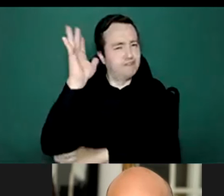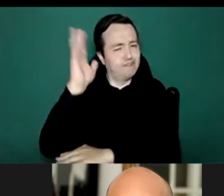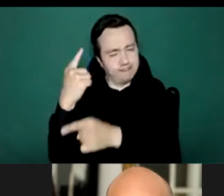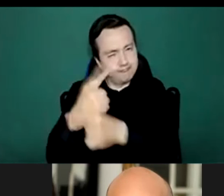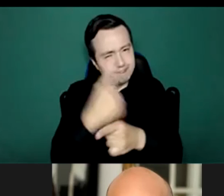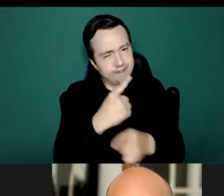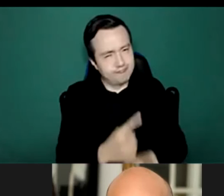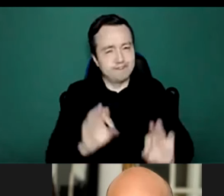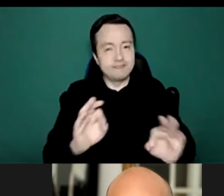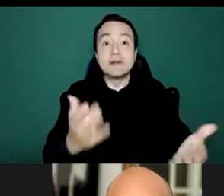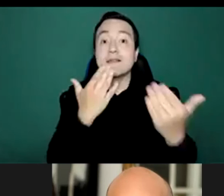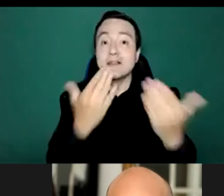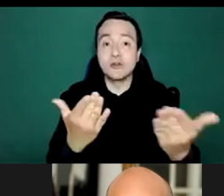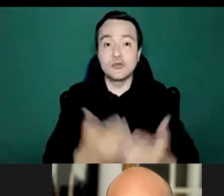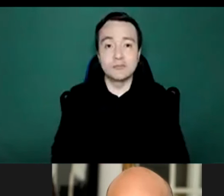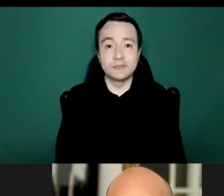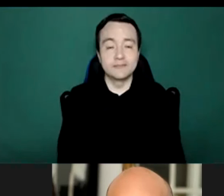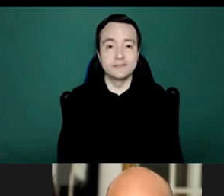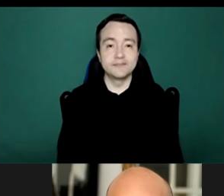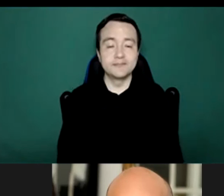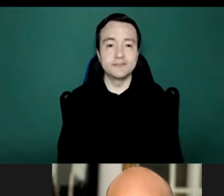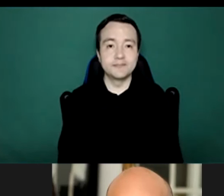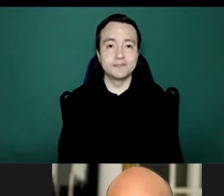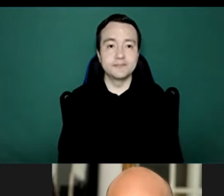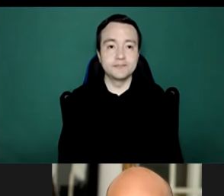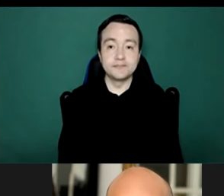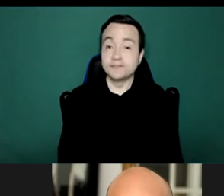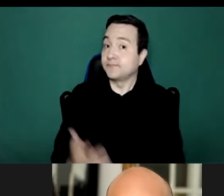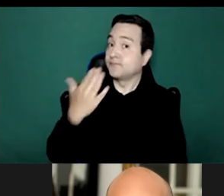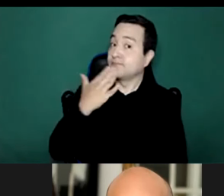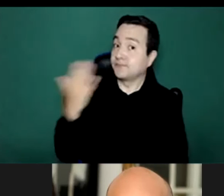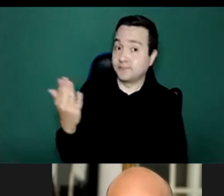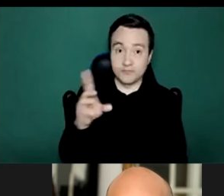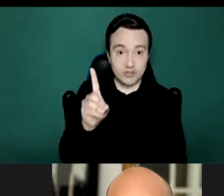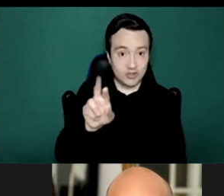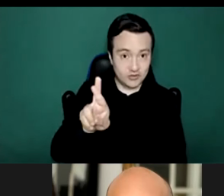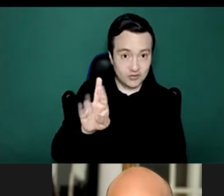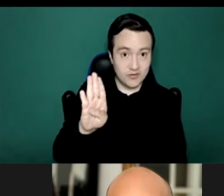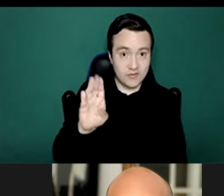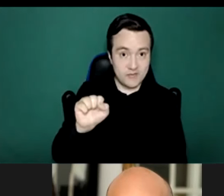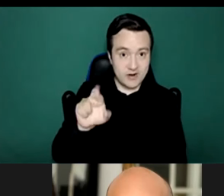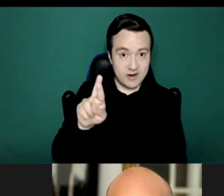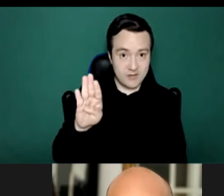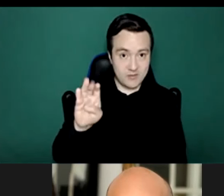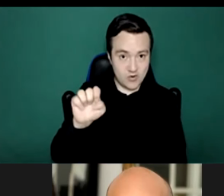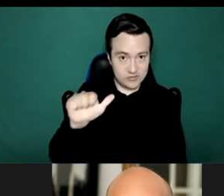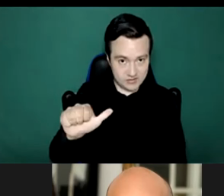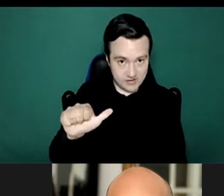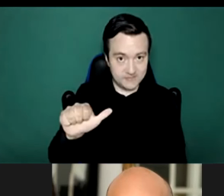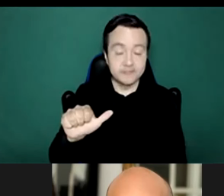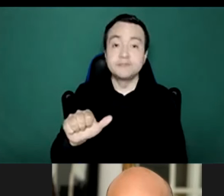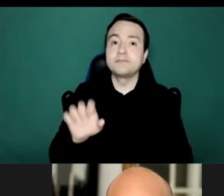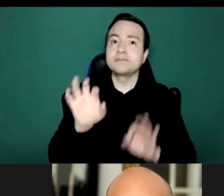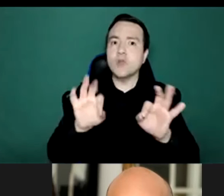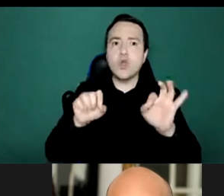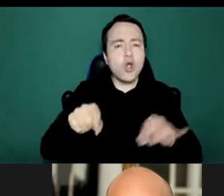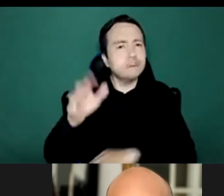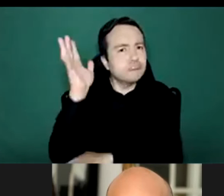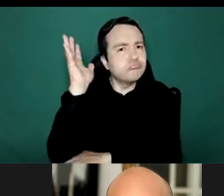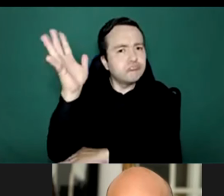Gracias. Thank you very much, Dr. Barbosa, for those Muchísimas gracias, doctor Barbosa, por palabras muy